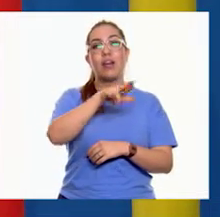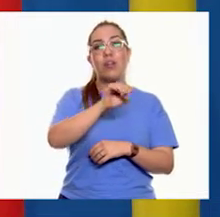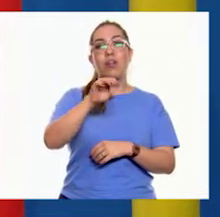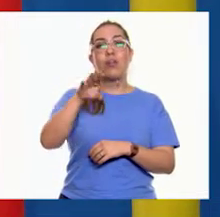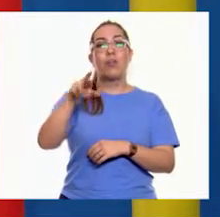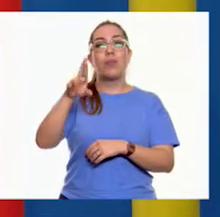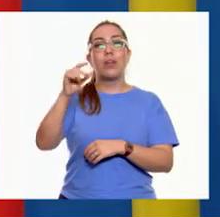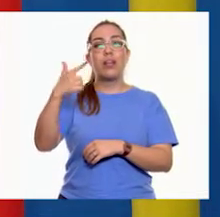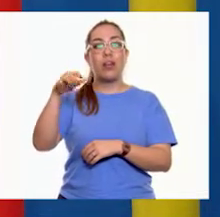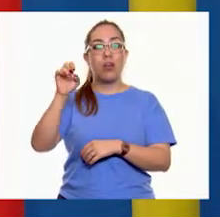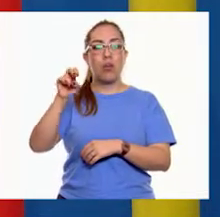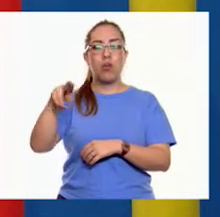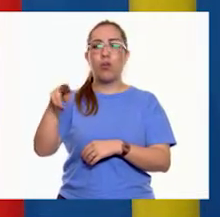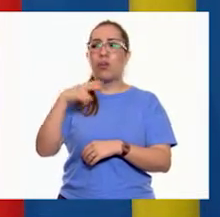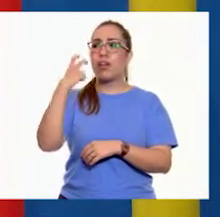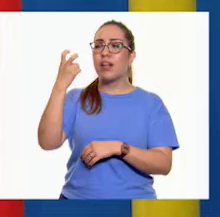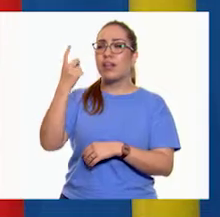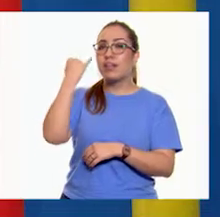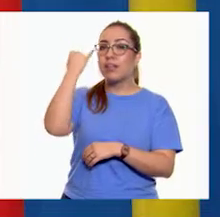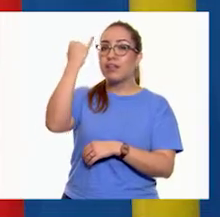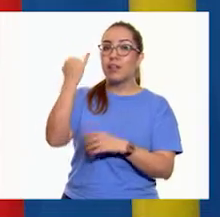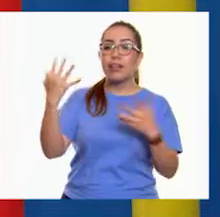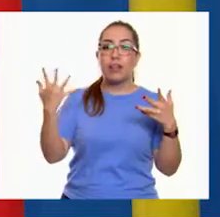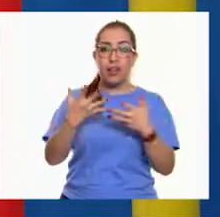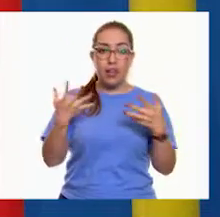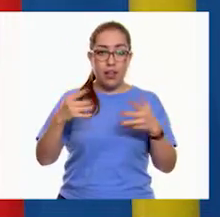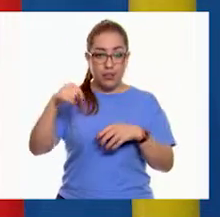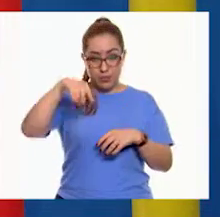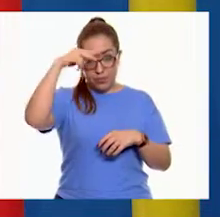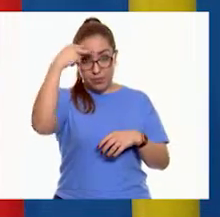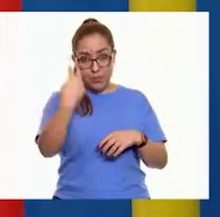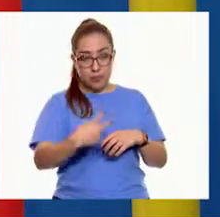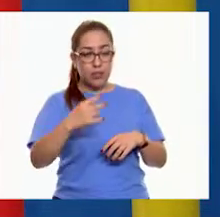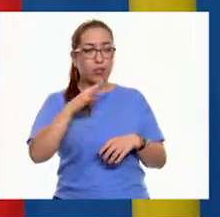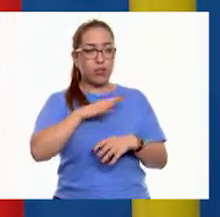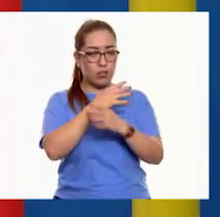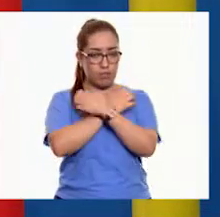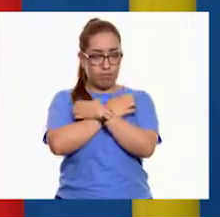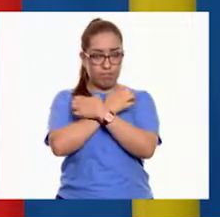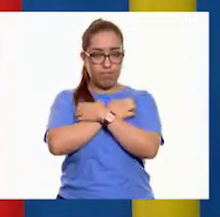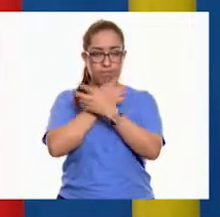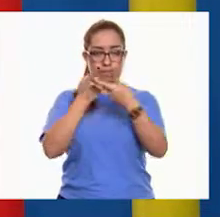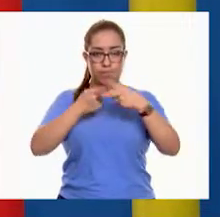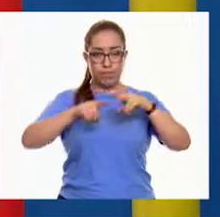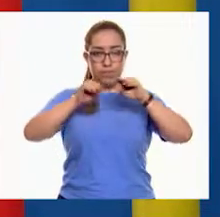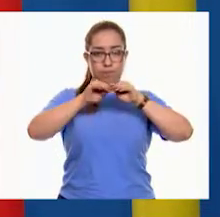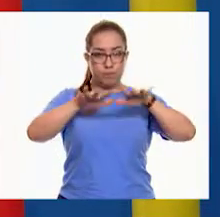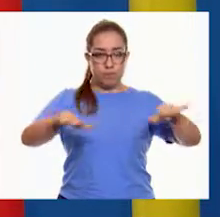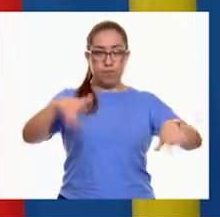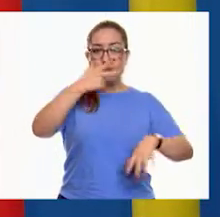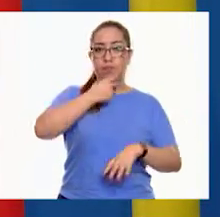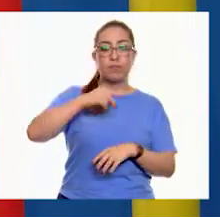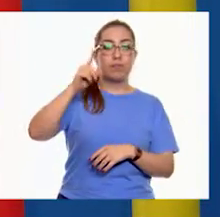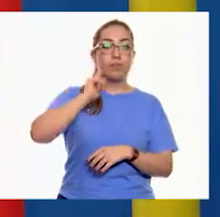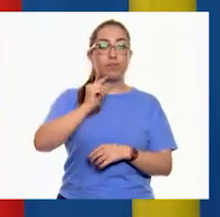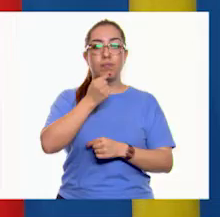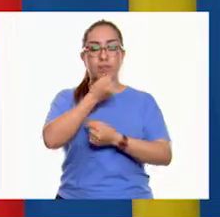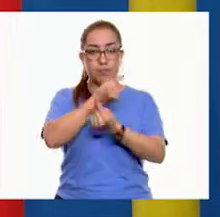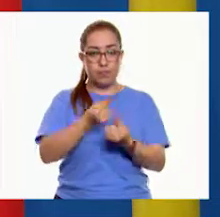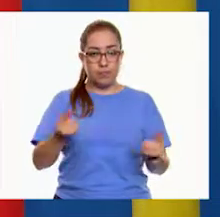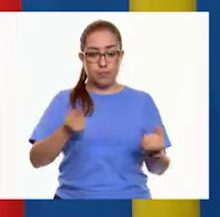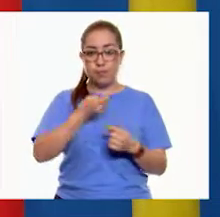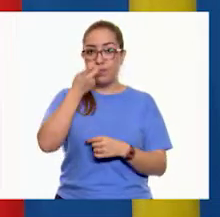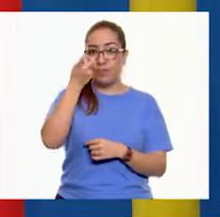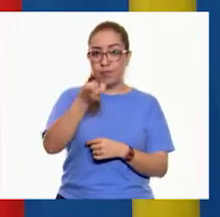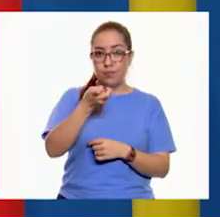original darle al Estado mexicano la autoridad de impartir los servicios educativos para los niños y niñas, llevando a la realidad